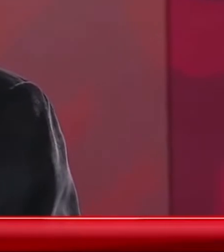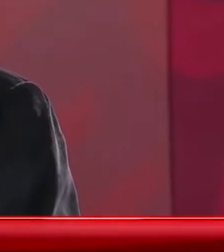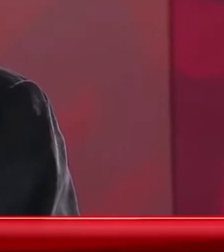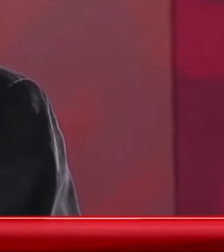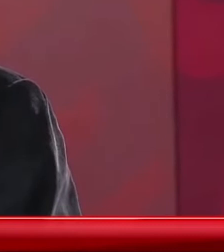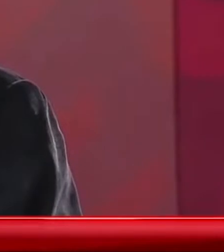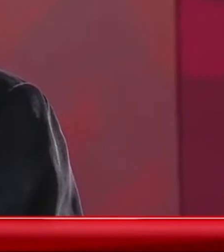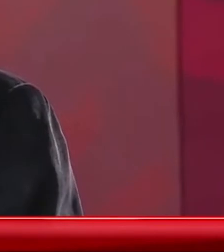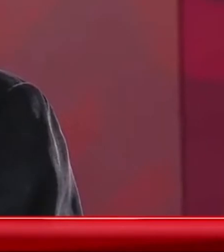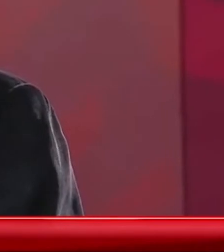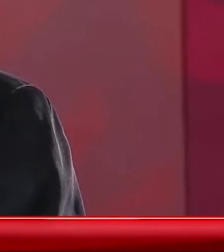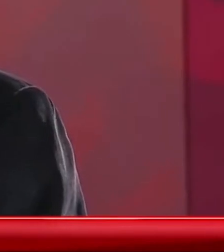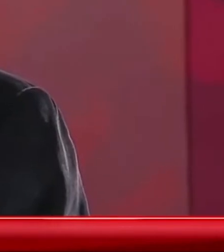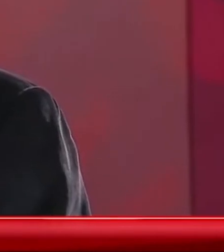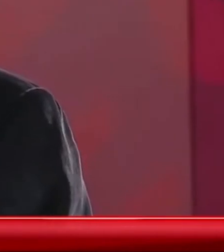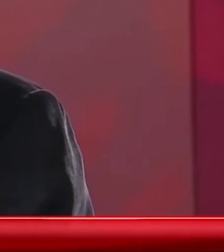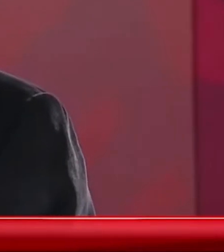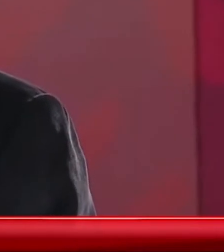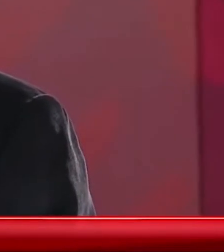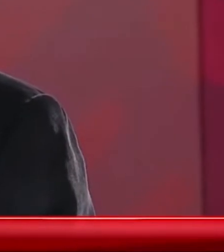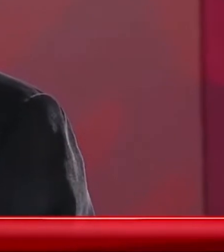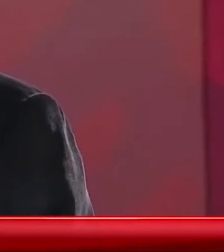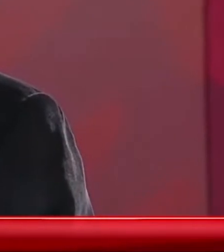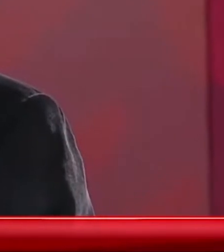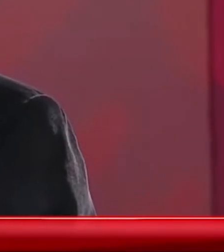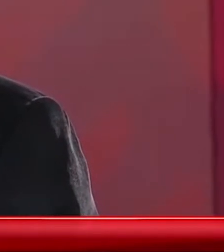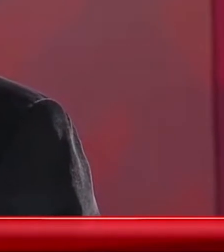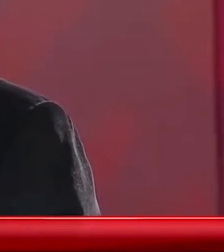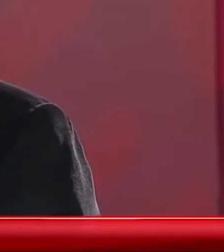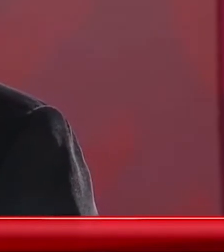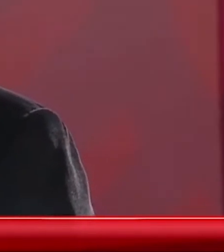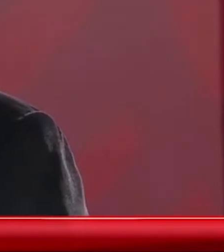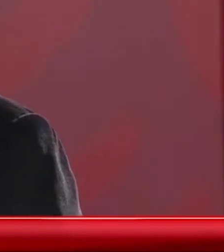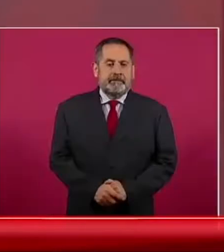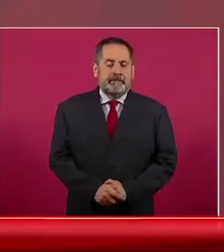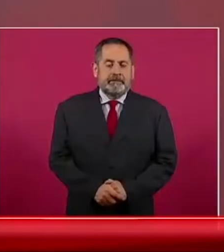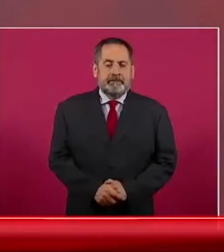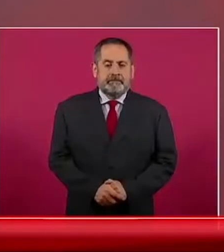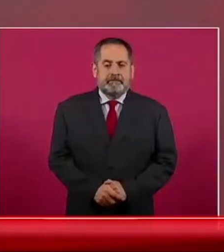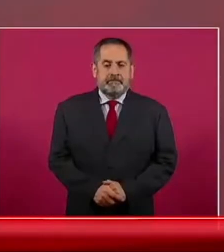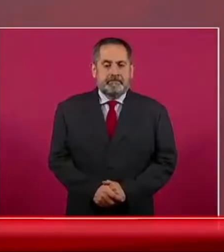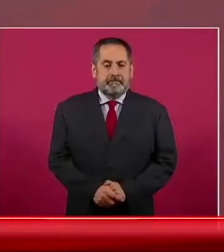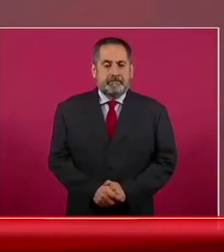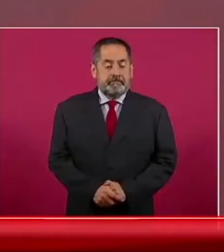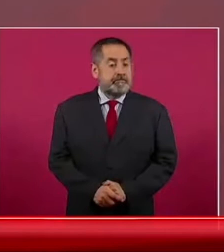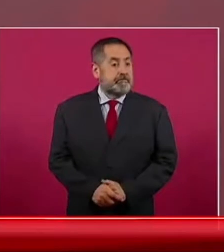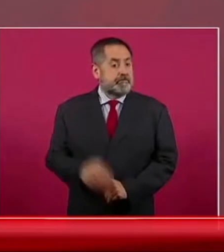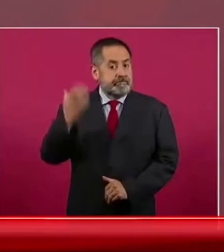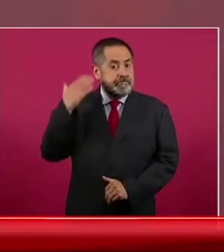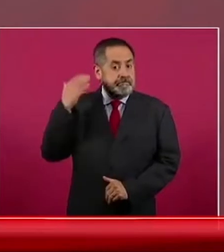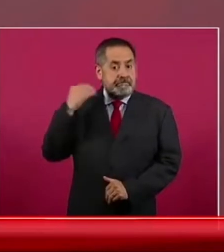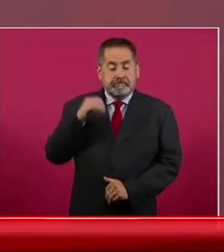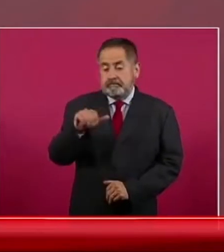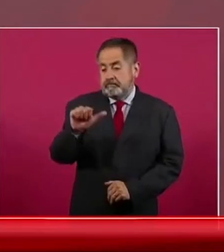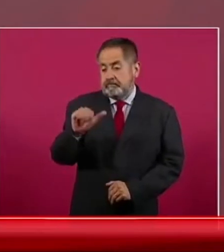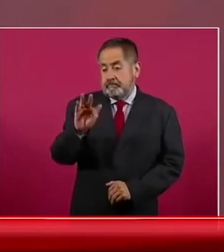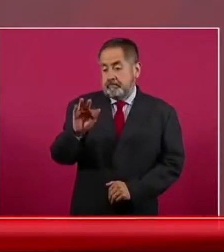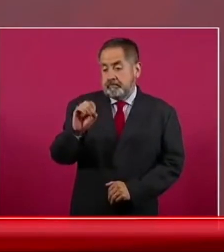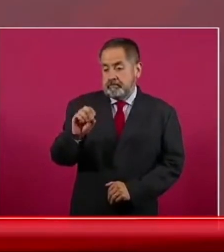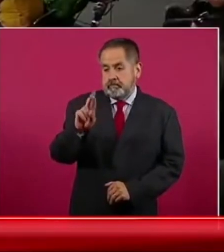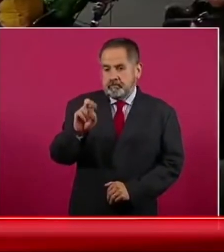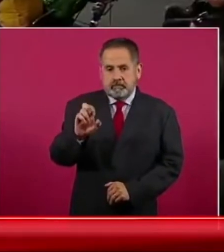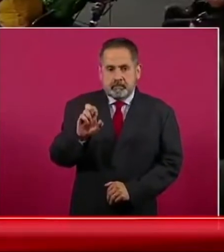las comisiones que eran muy altas, se logró